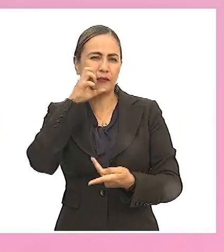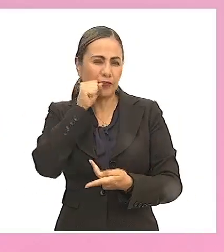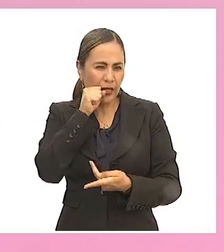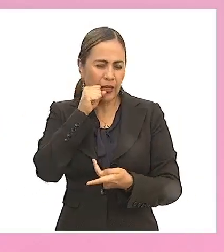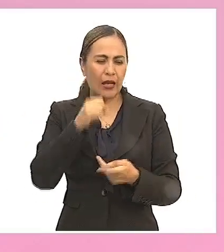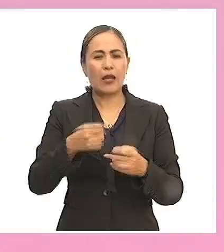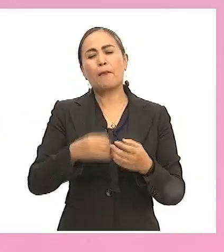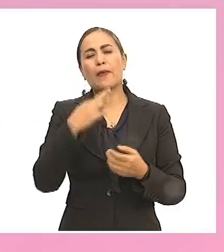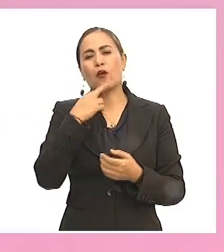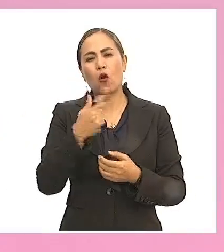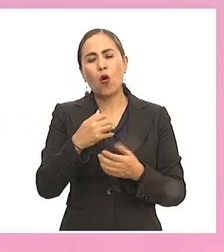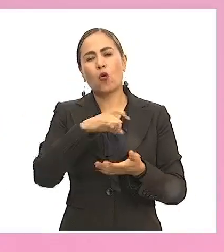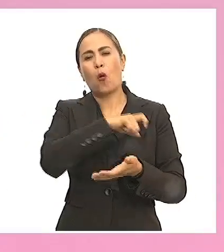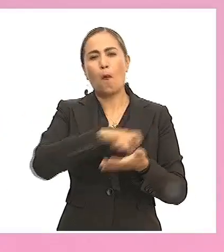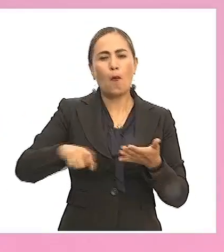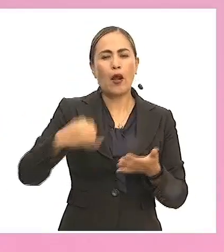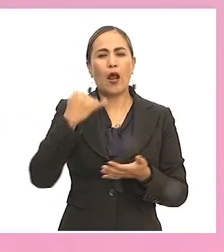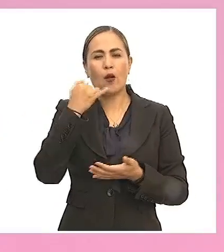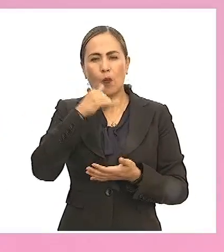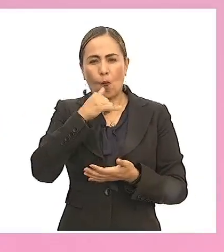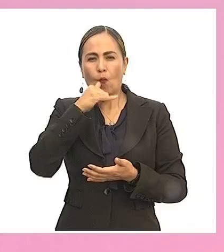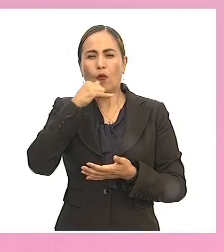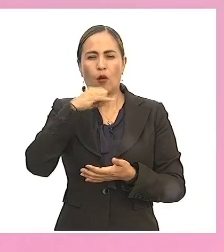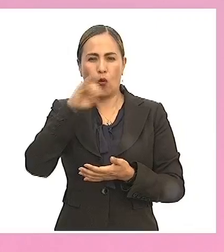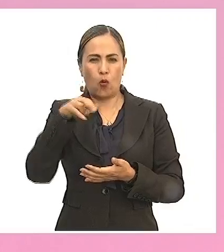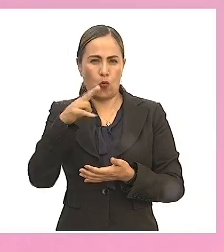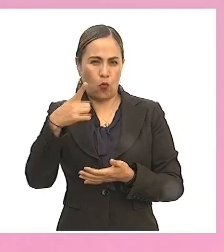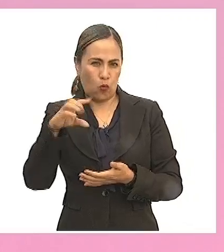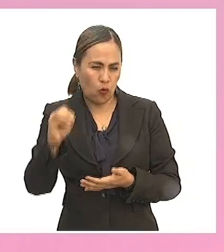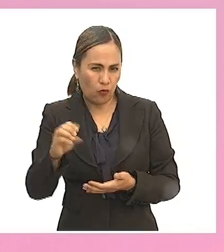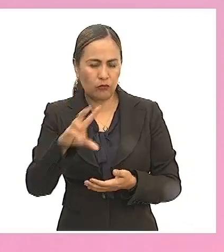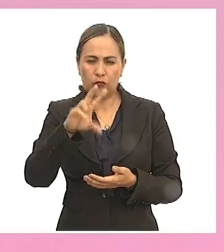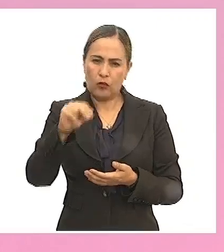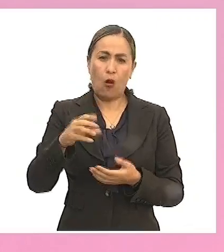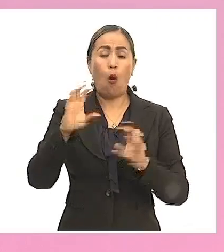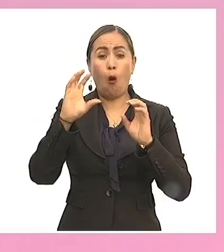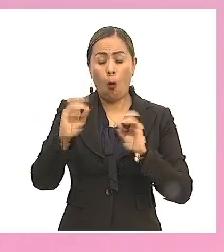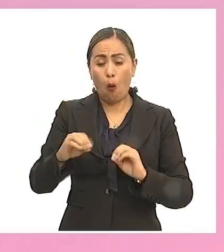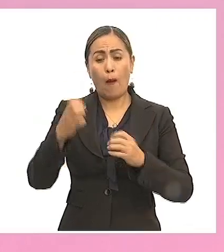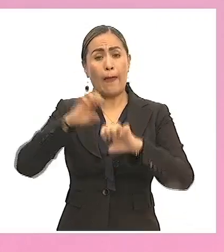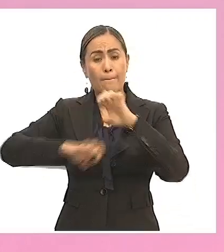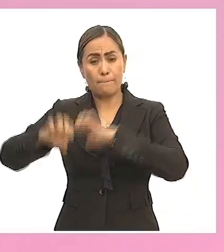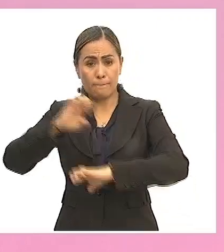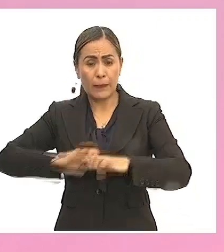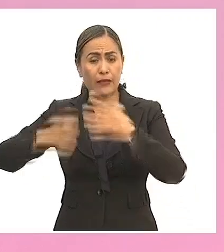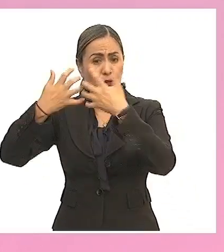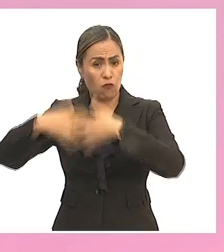Nada de cerrar o abandonar refinerías.